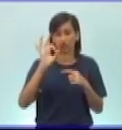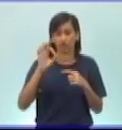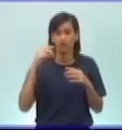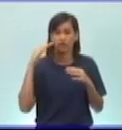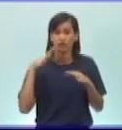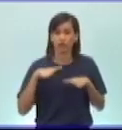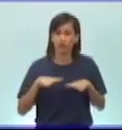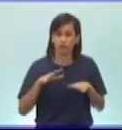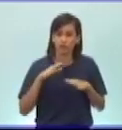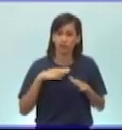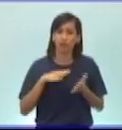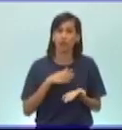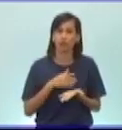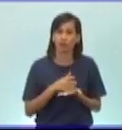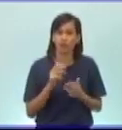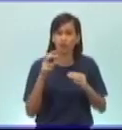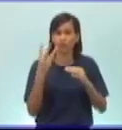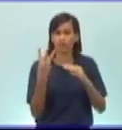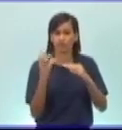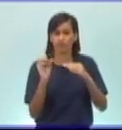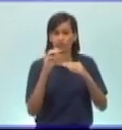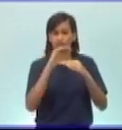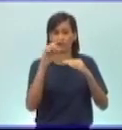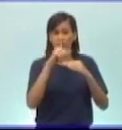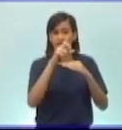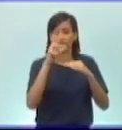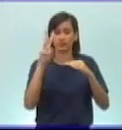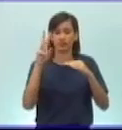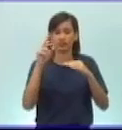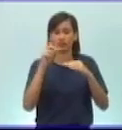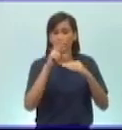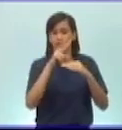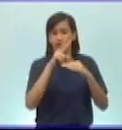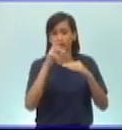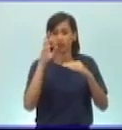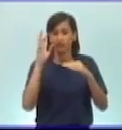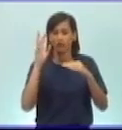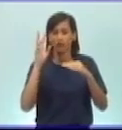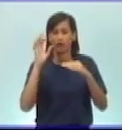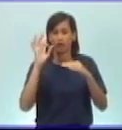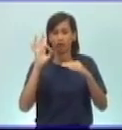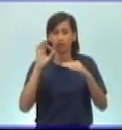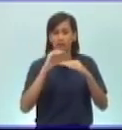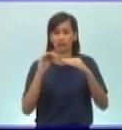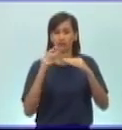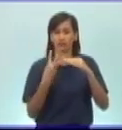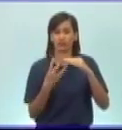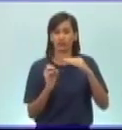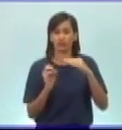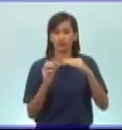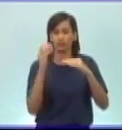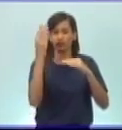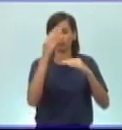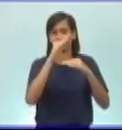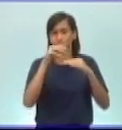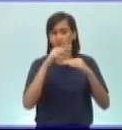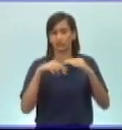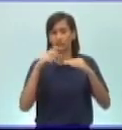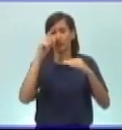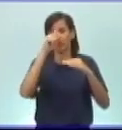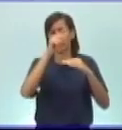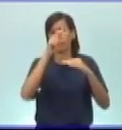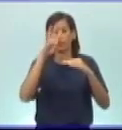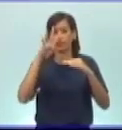Cuando simplificamos entre 2, obtenemos como resultado 14 sobre 15.